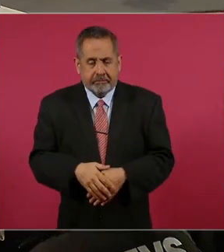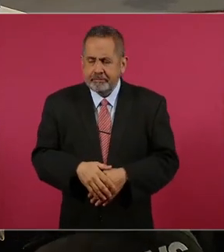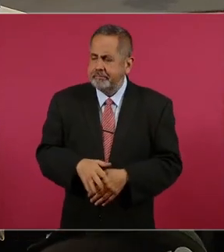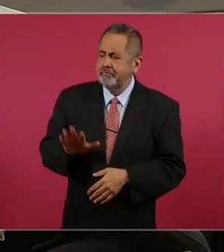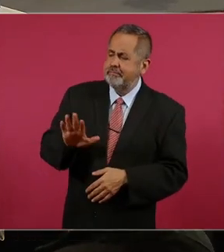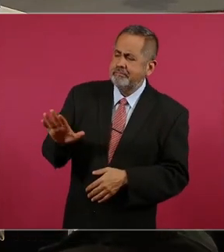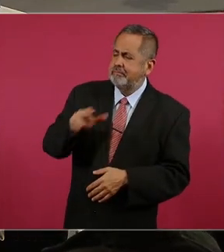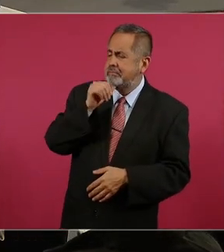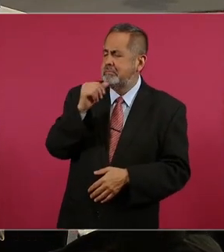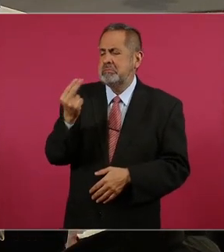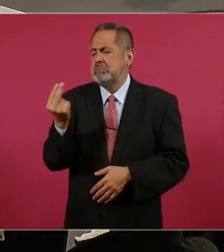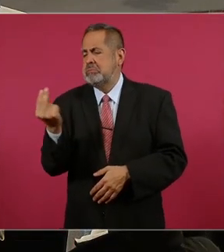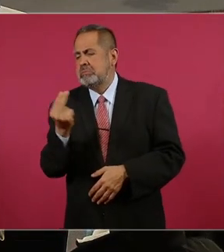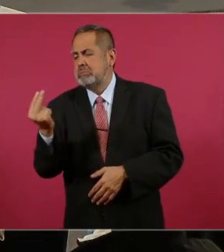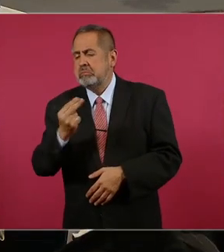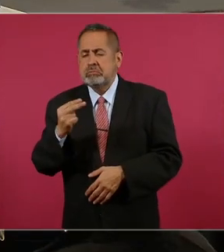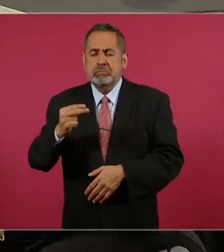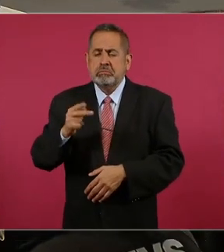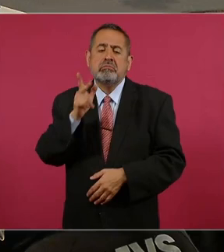iban a necesitar